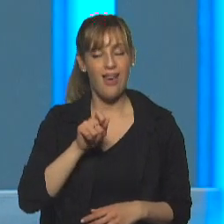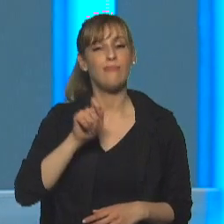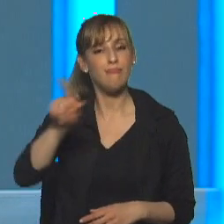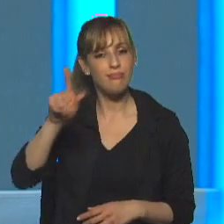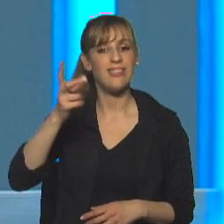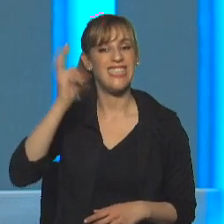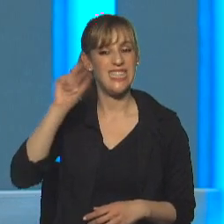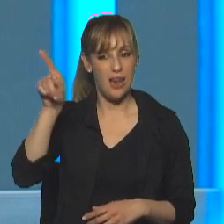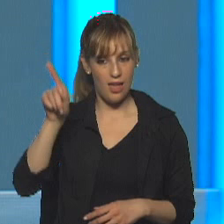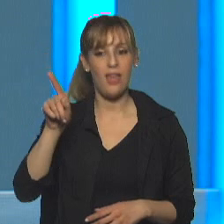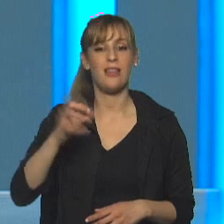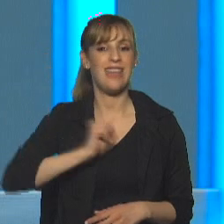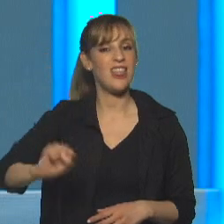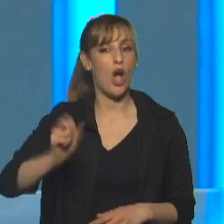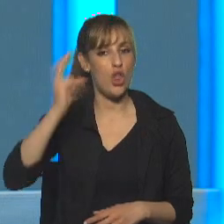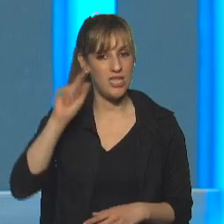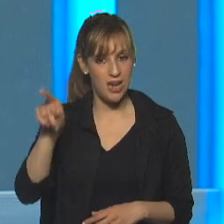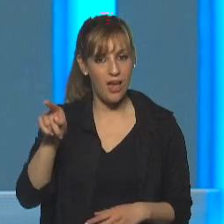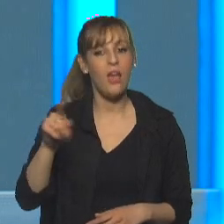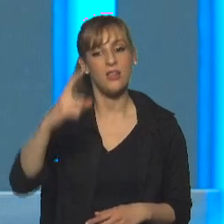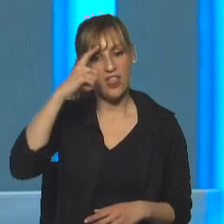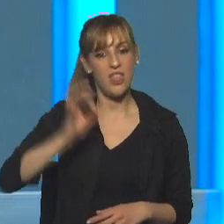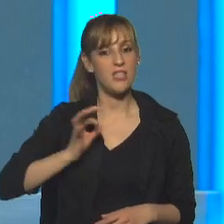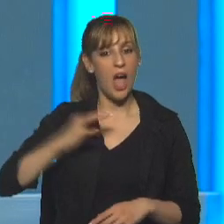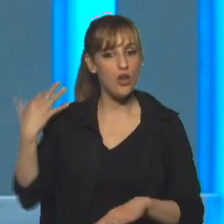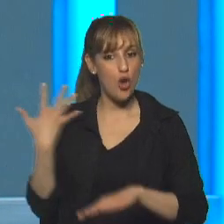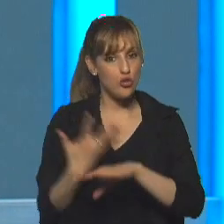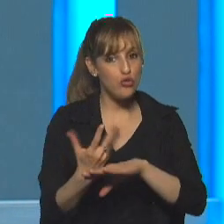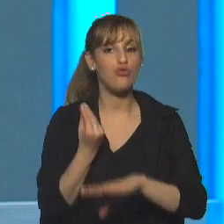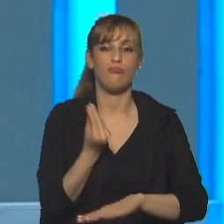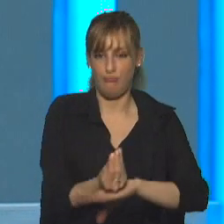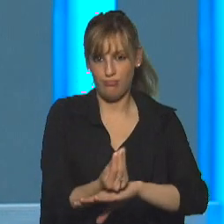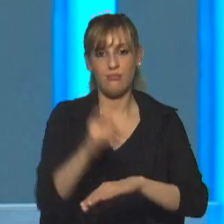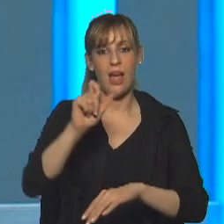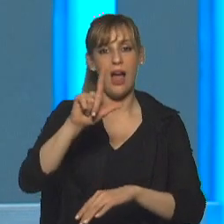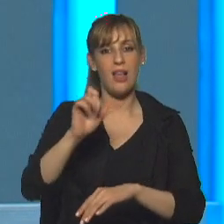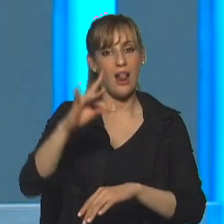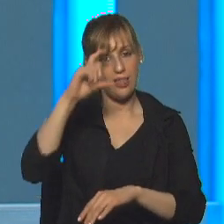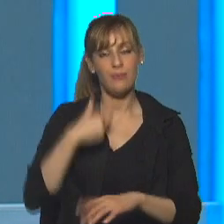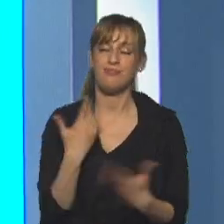Chile y a la llegada justamente hace 10 años de esta intendencia. Gracias por haber venido. Muchísimas ha sido un placer. gracias a ustedes por el